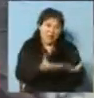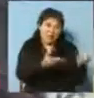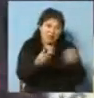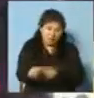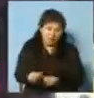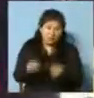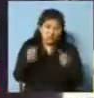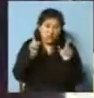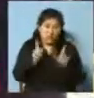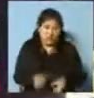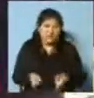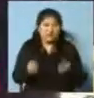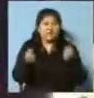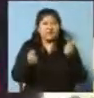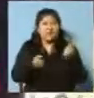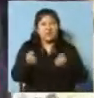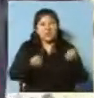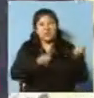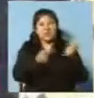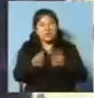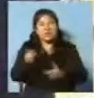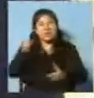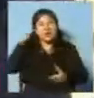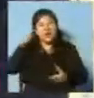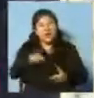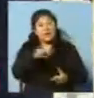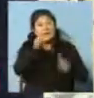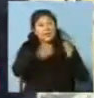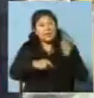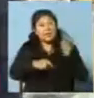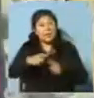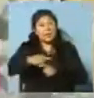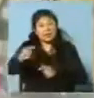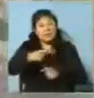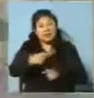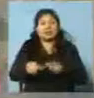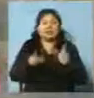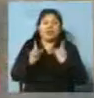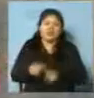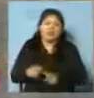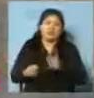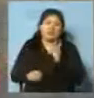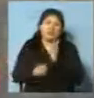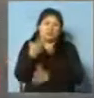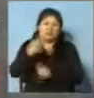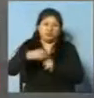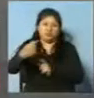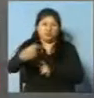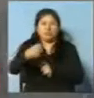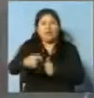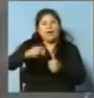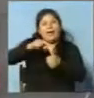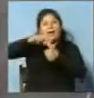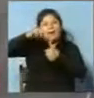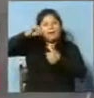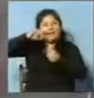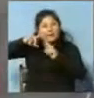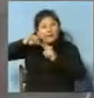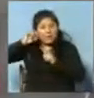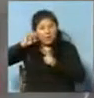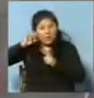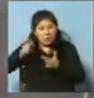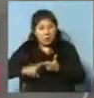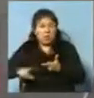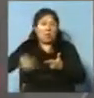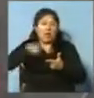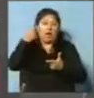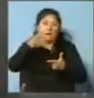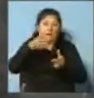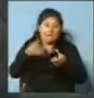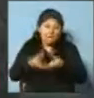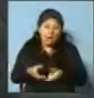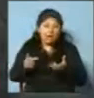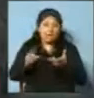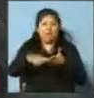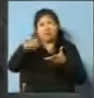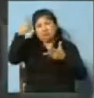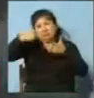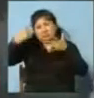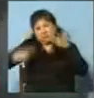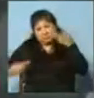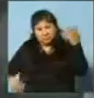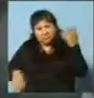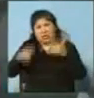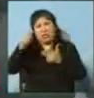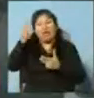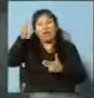para los productores de la zona, que además plantan quinoa, plantan papa, bueno, todo tipo de verduras. Vinieron de Cusicusi, Lagunilla